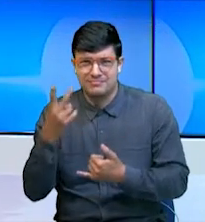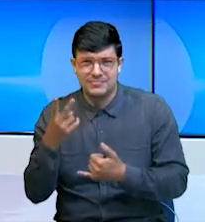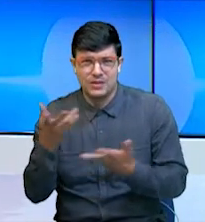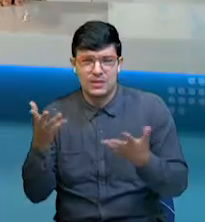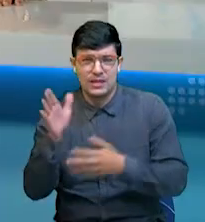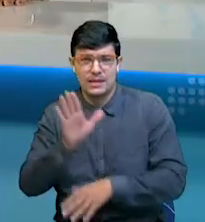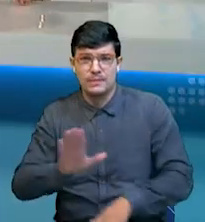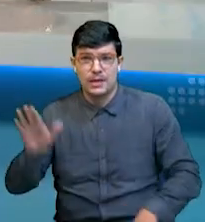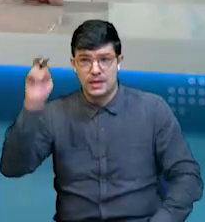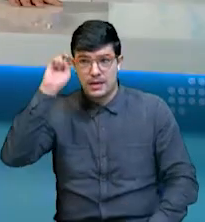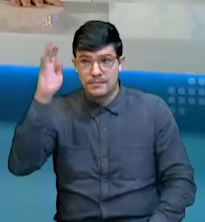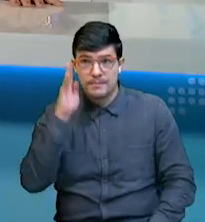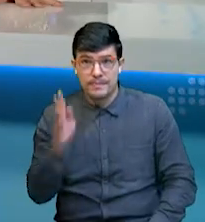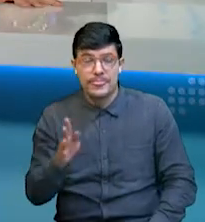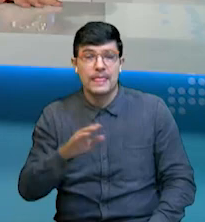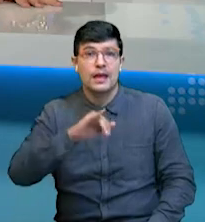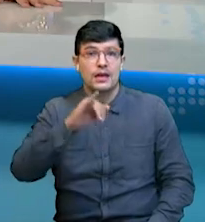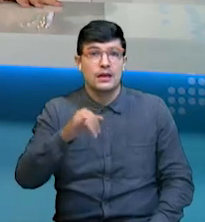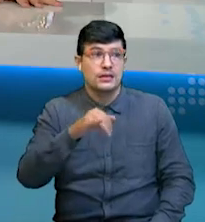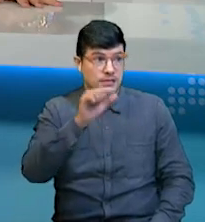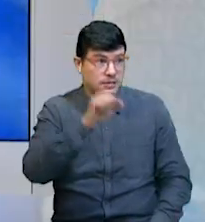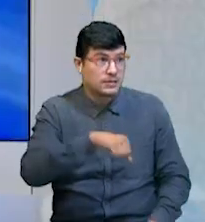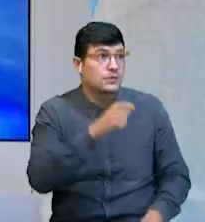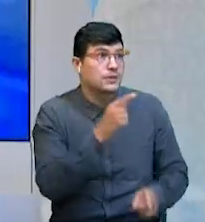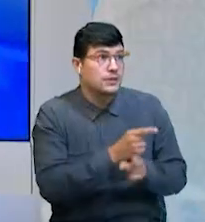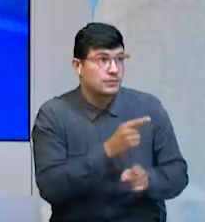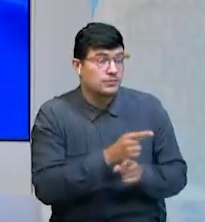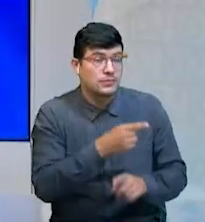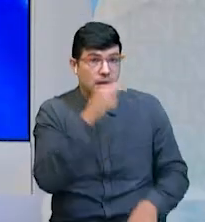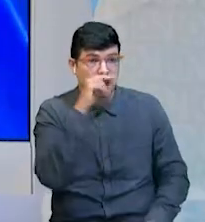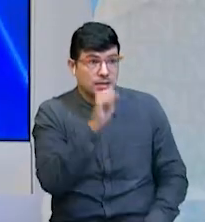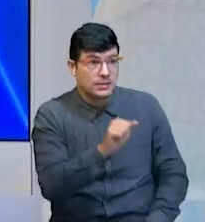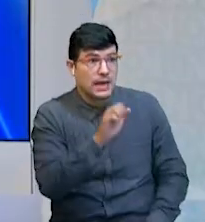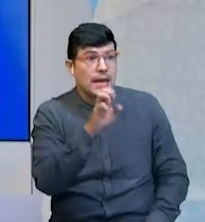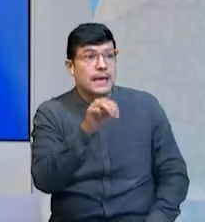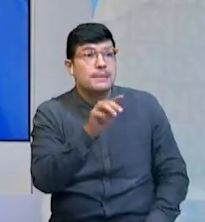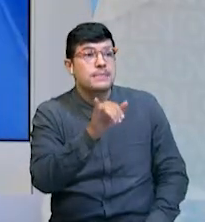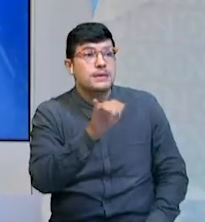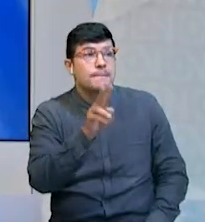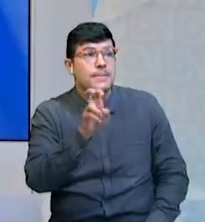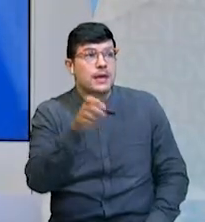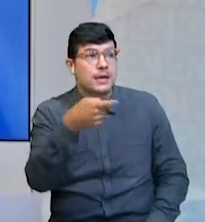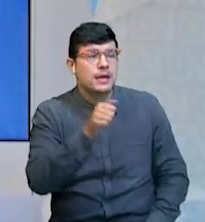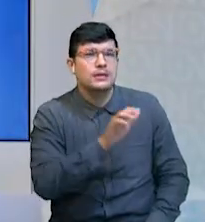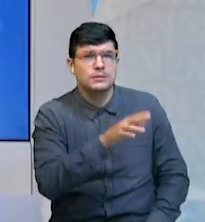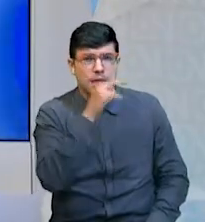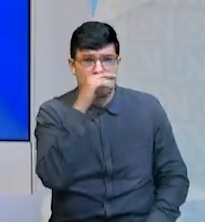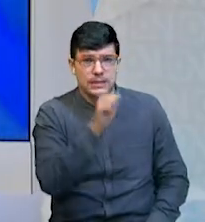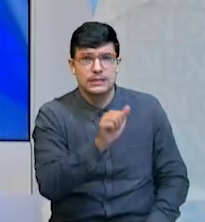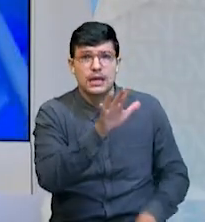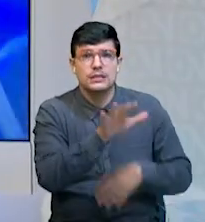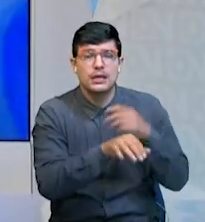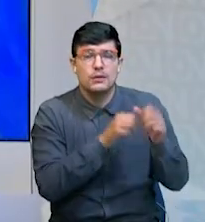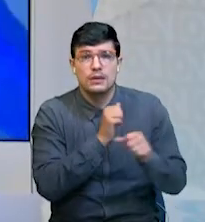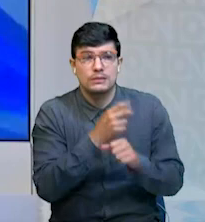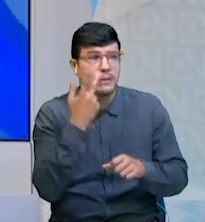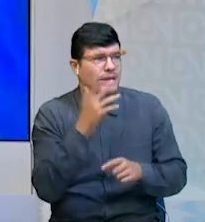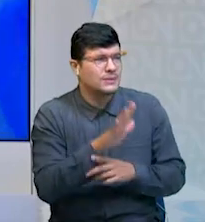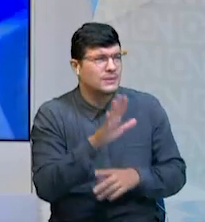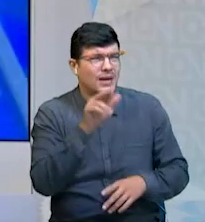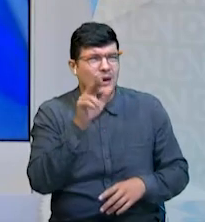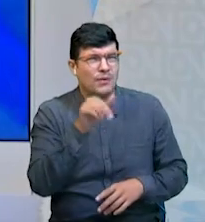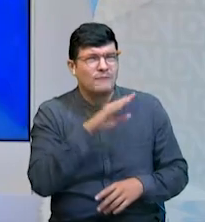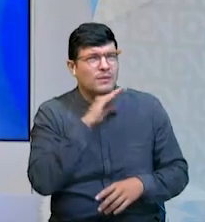desde Norte de Santander. Pues John, se trata de una pequeña llamada Emi Vega Hereda, de tan solo 5 años de edad, que padece de un